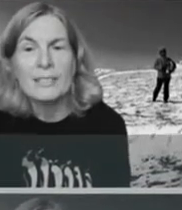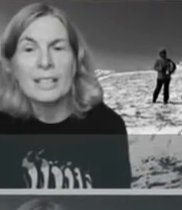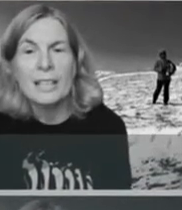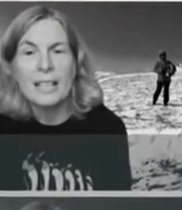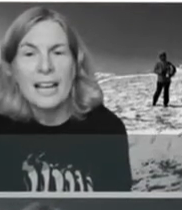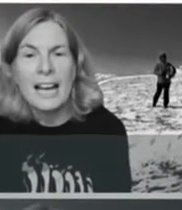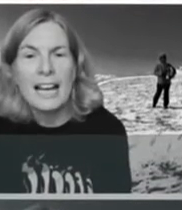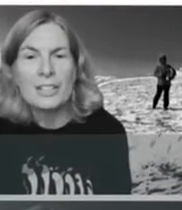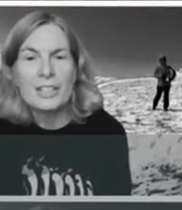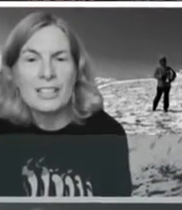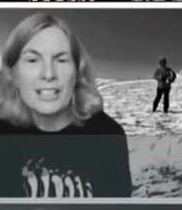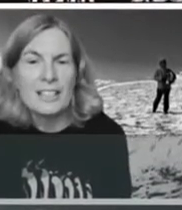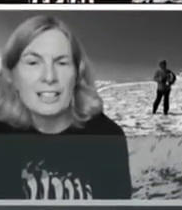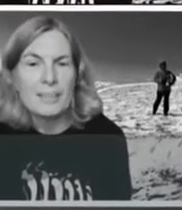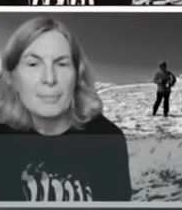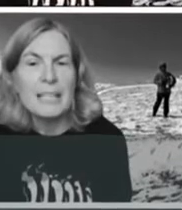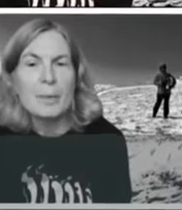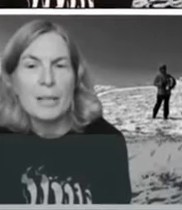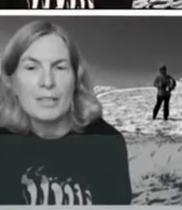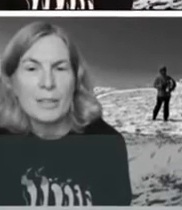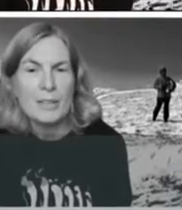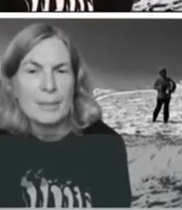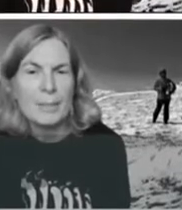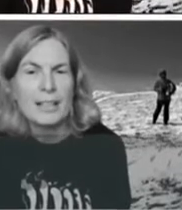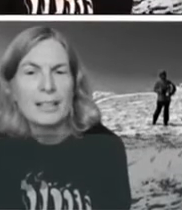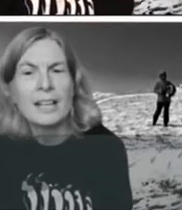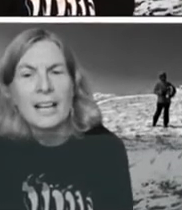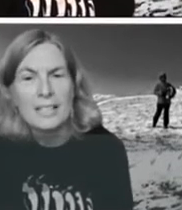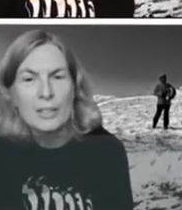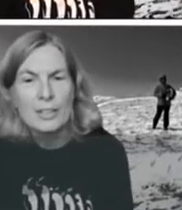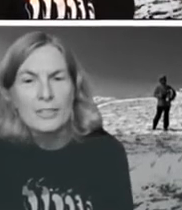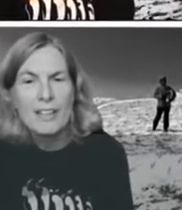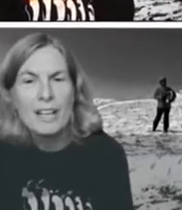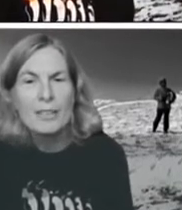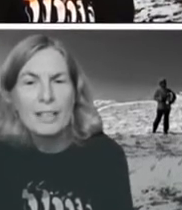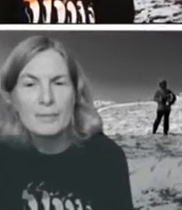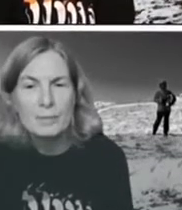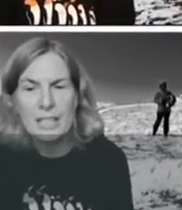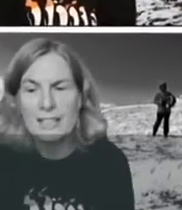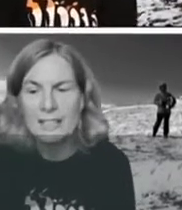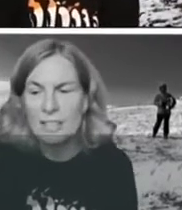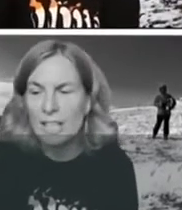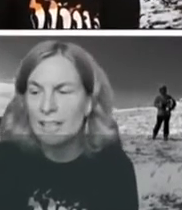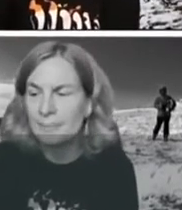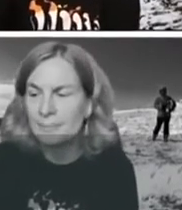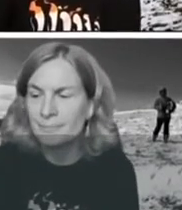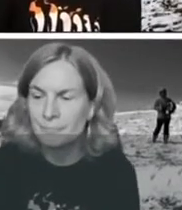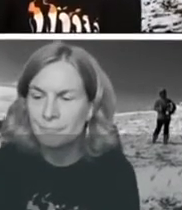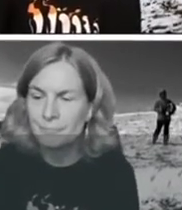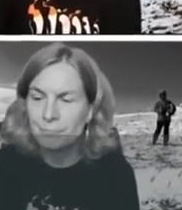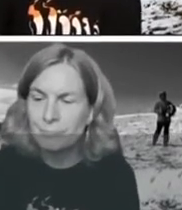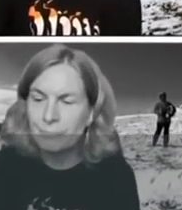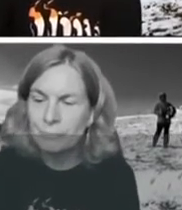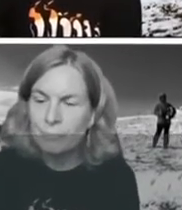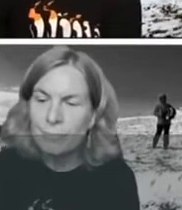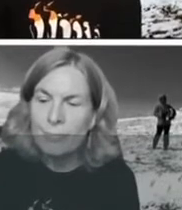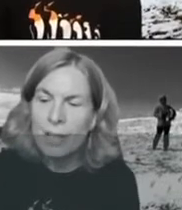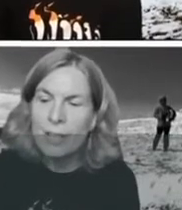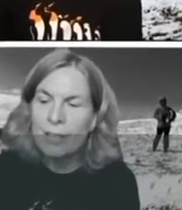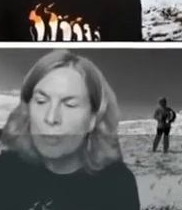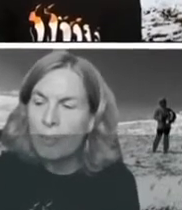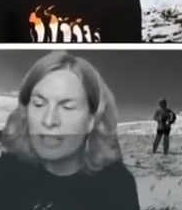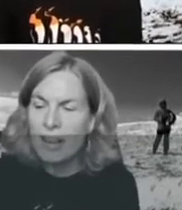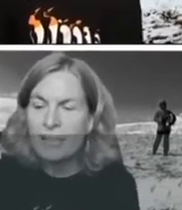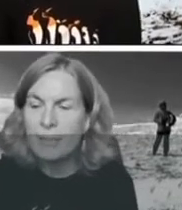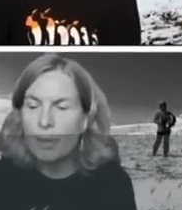parte superior. Así que es uno de los más grandes registrados y uno de los más longevos. Y pueden ver que el